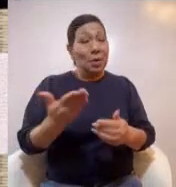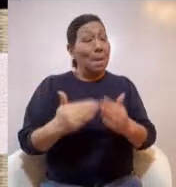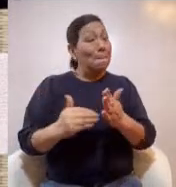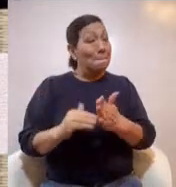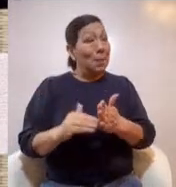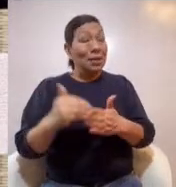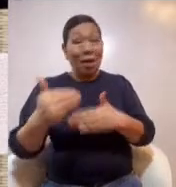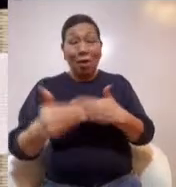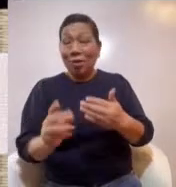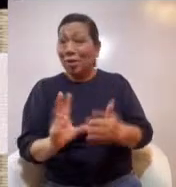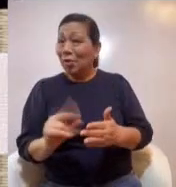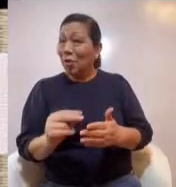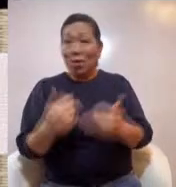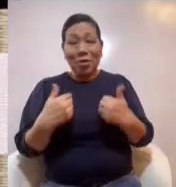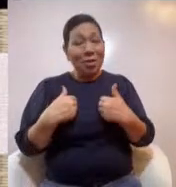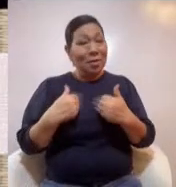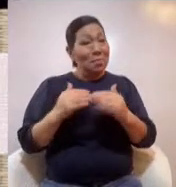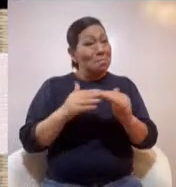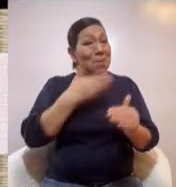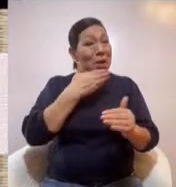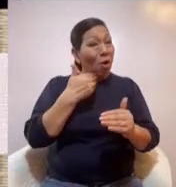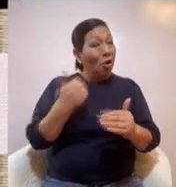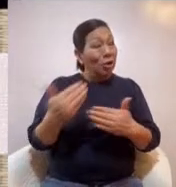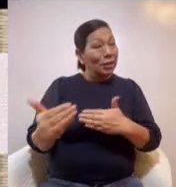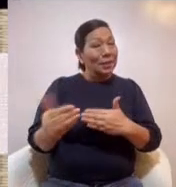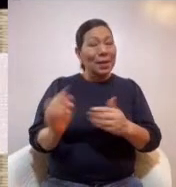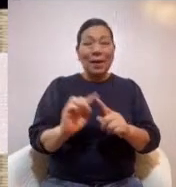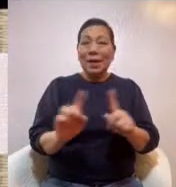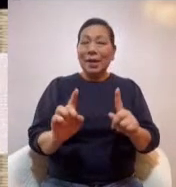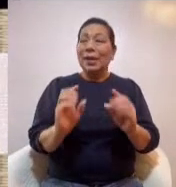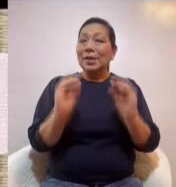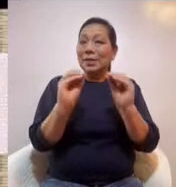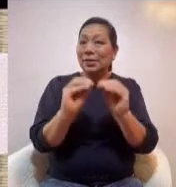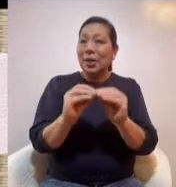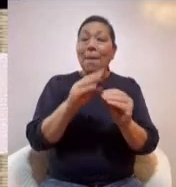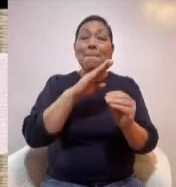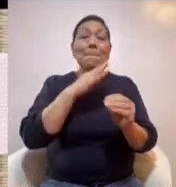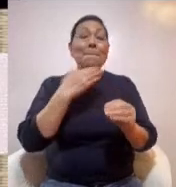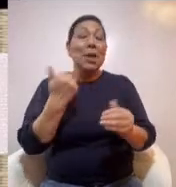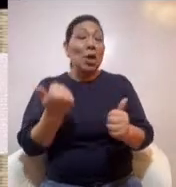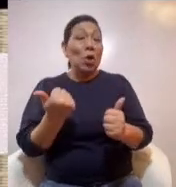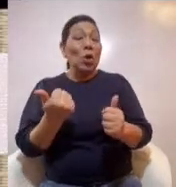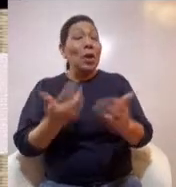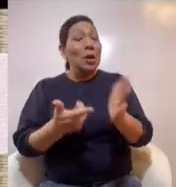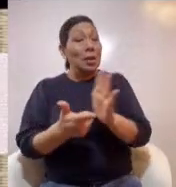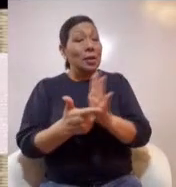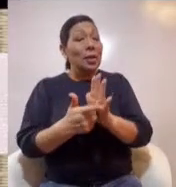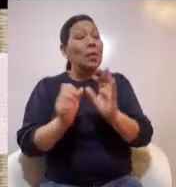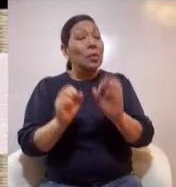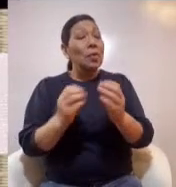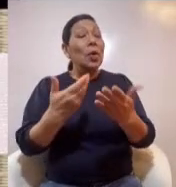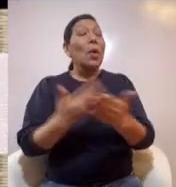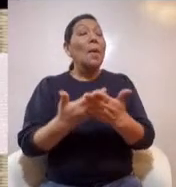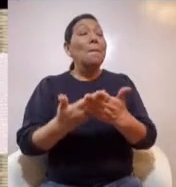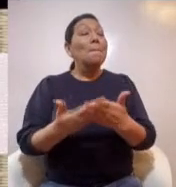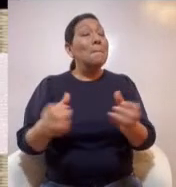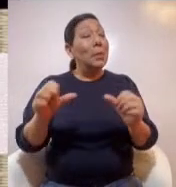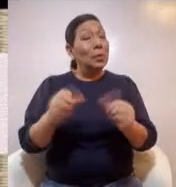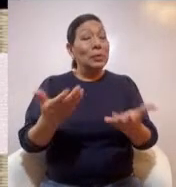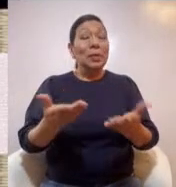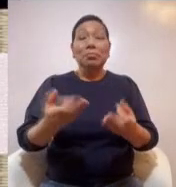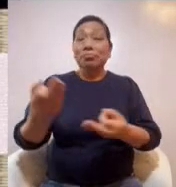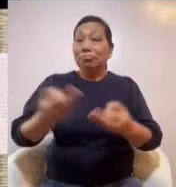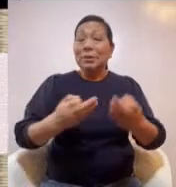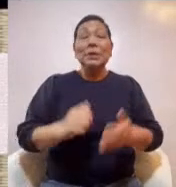unos estados más que otros, no hay estados que estén en una mejor situación, los que están en una mejor situación legislativa están en una